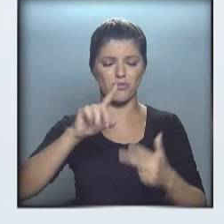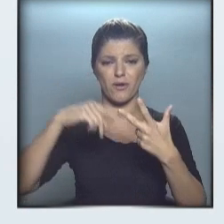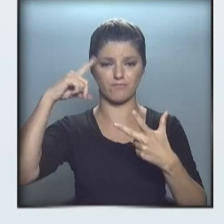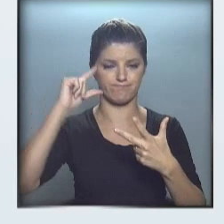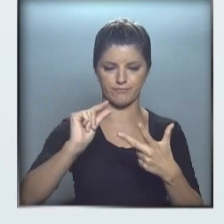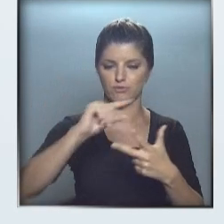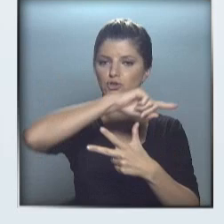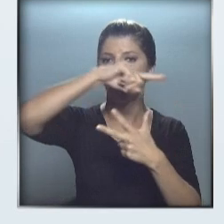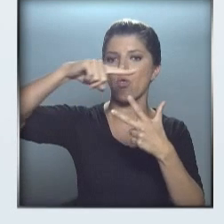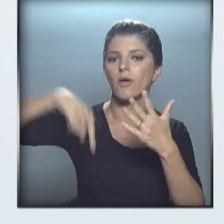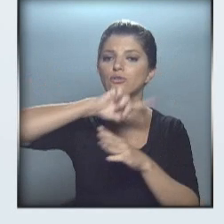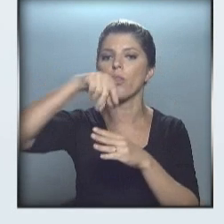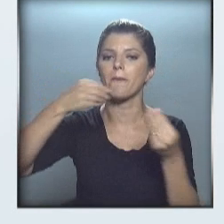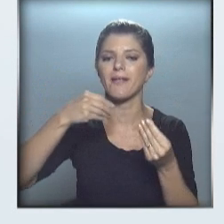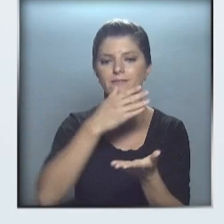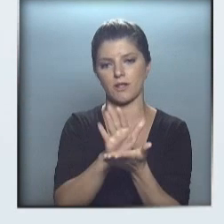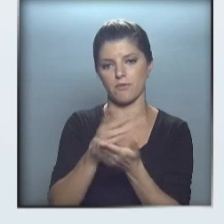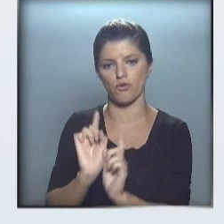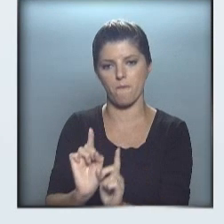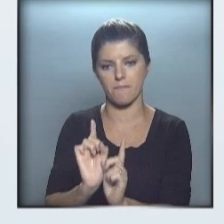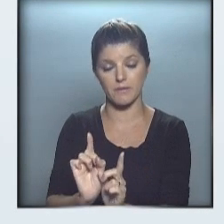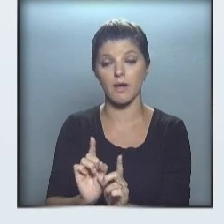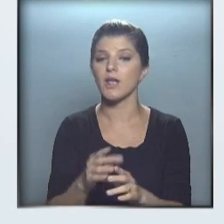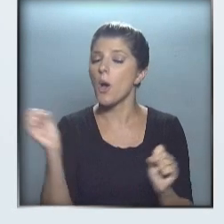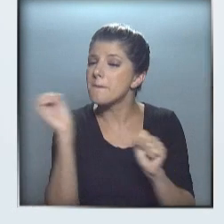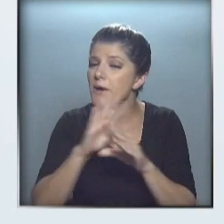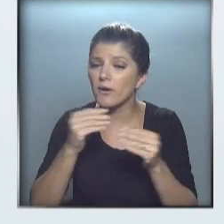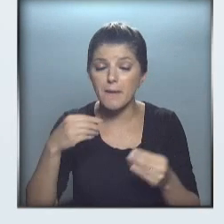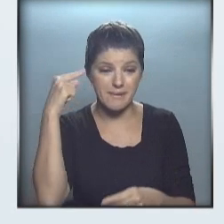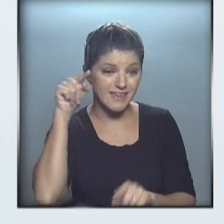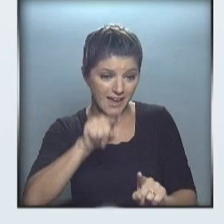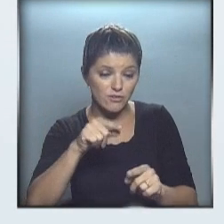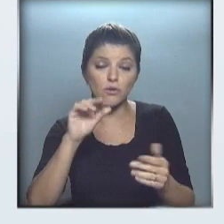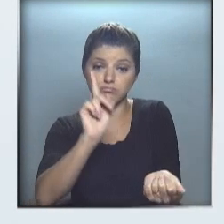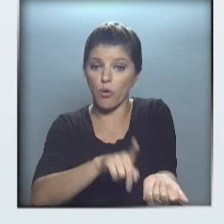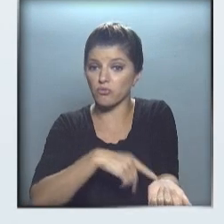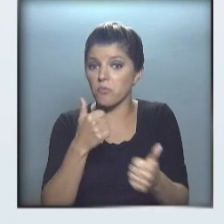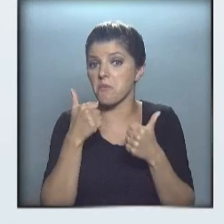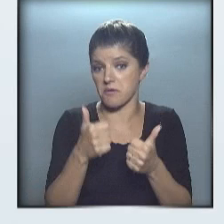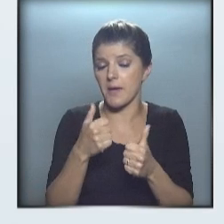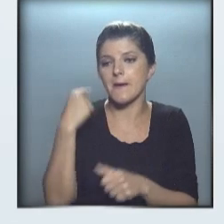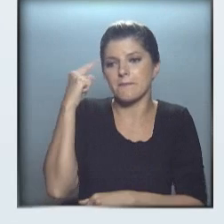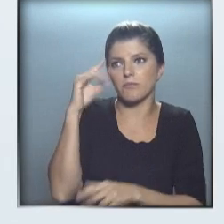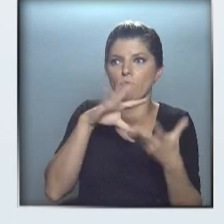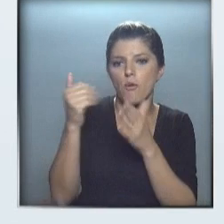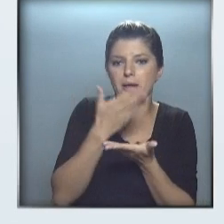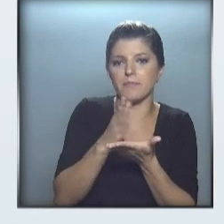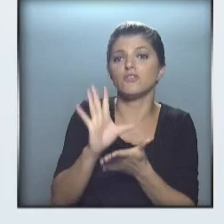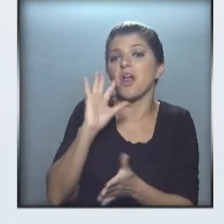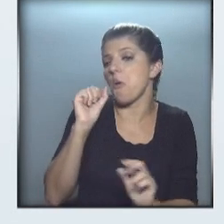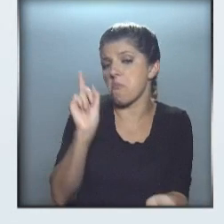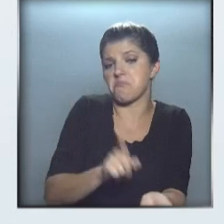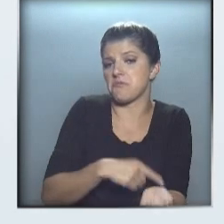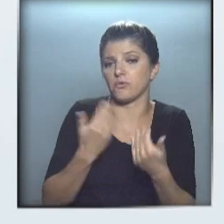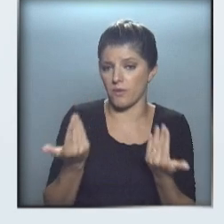ignorancia son aspectos de la discriminación. Y lo más grave es naturalizar la violencia. Que consideremos la discriminación como algo